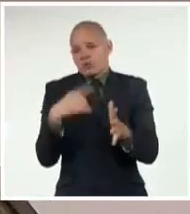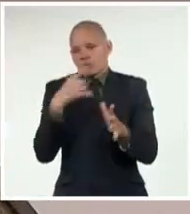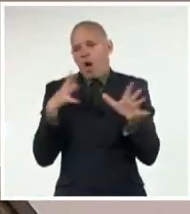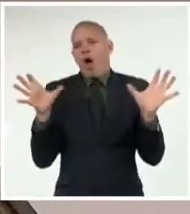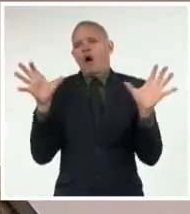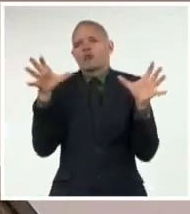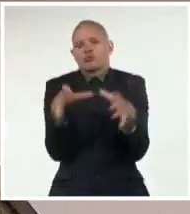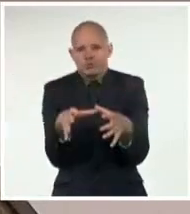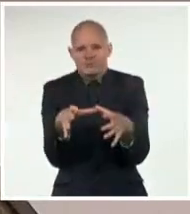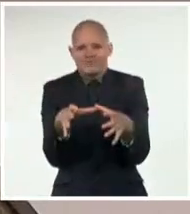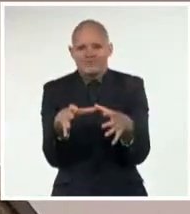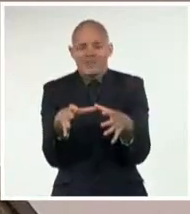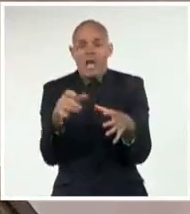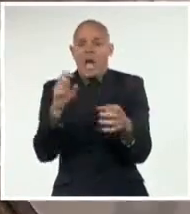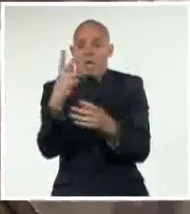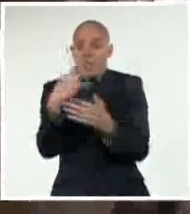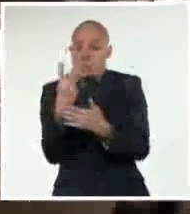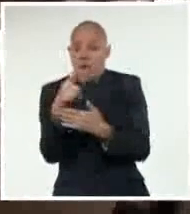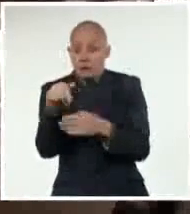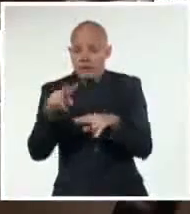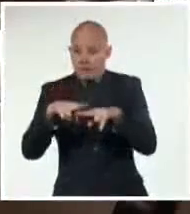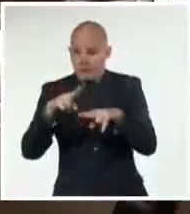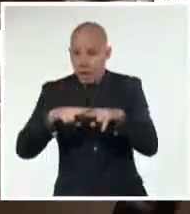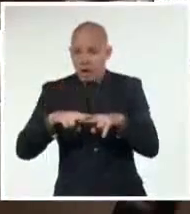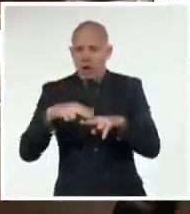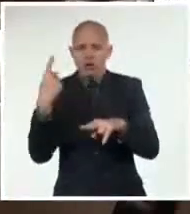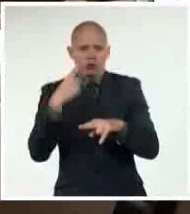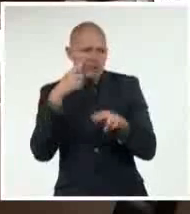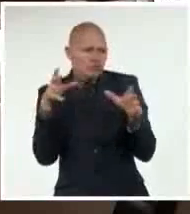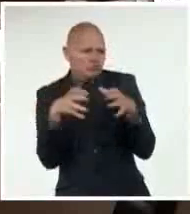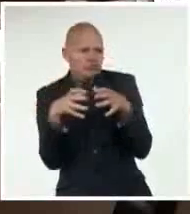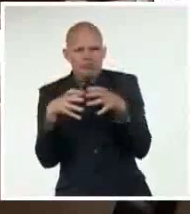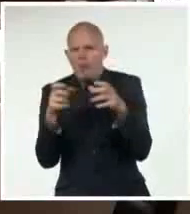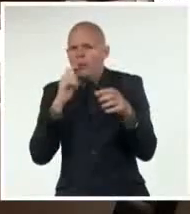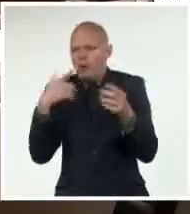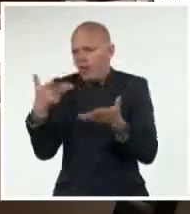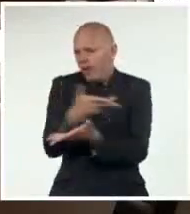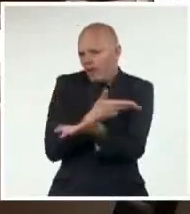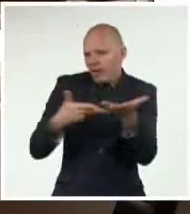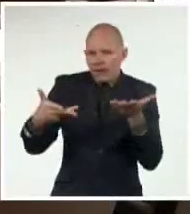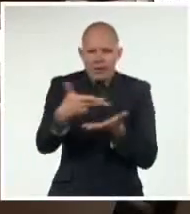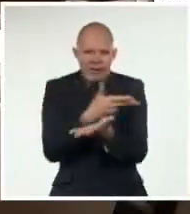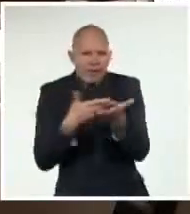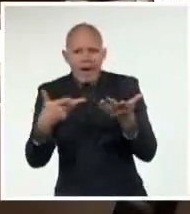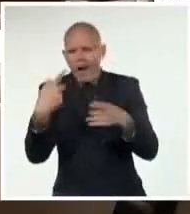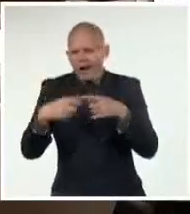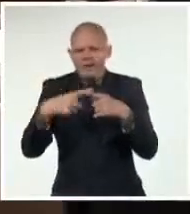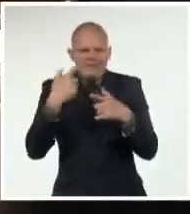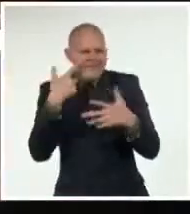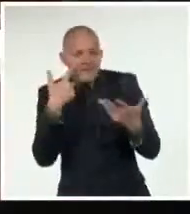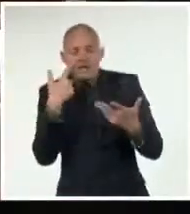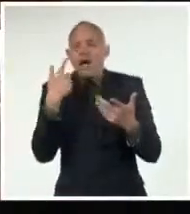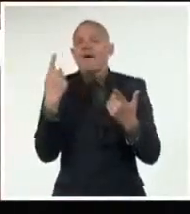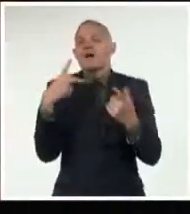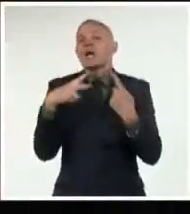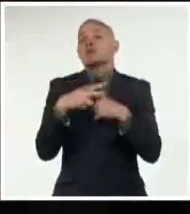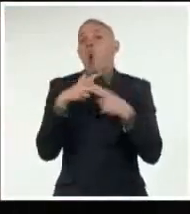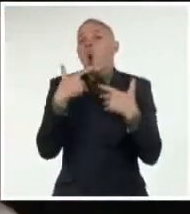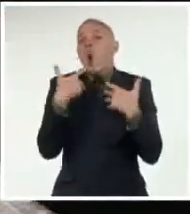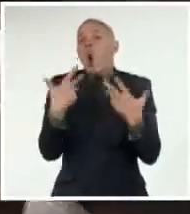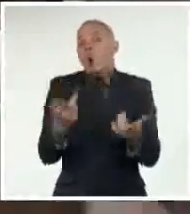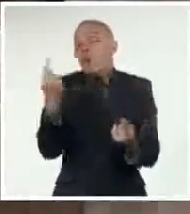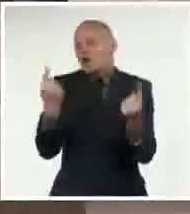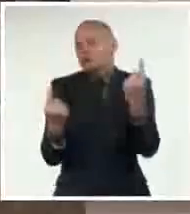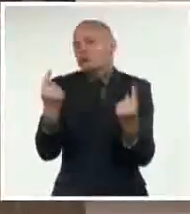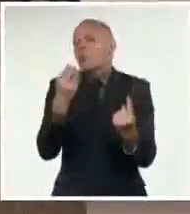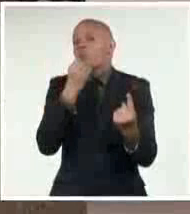ha reunido por 3 días en La Habana para discutir con realismo de alternativas y de esperanzas